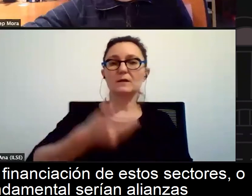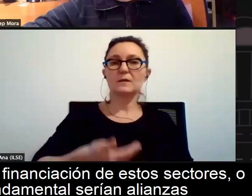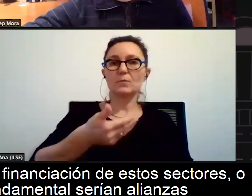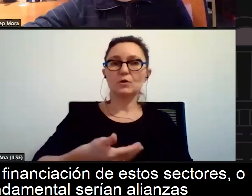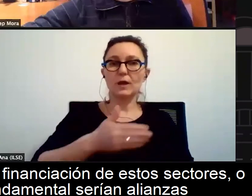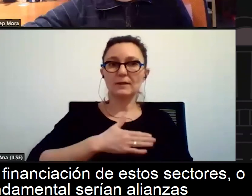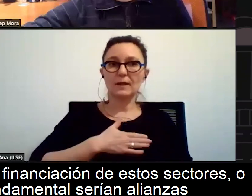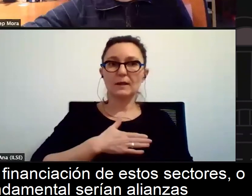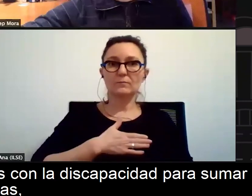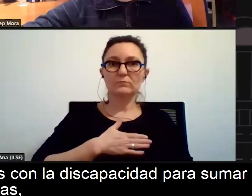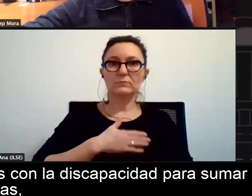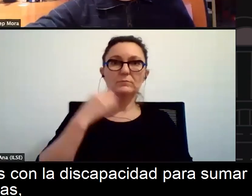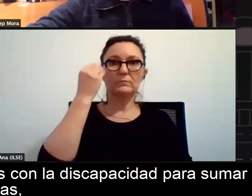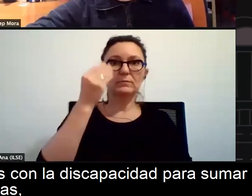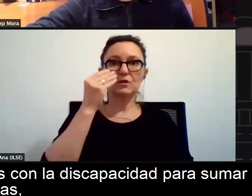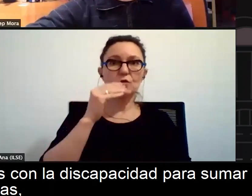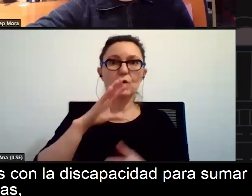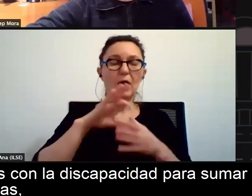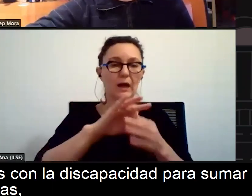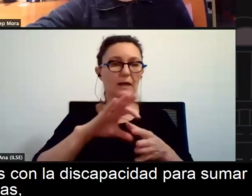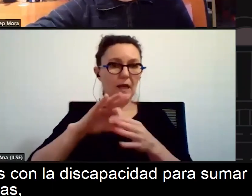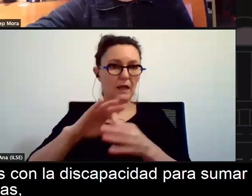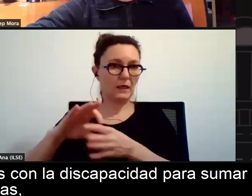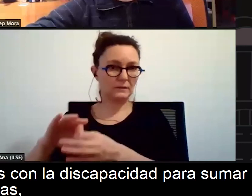serían pues alianzas, ¿no?, con entidades también